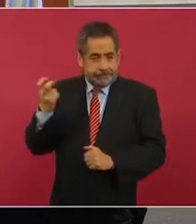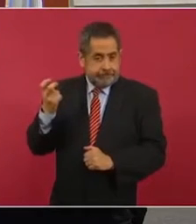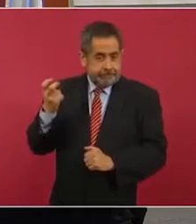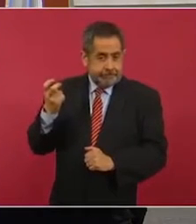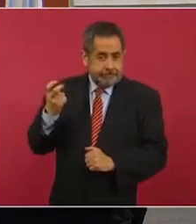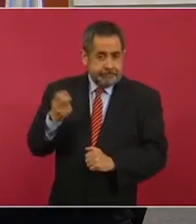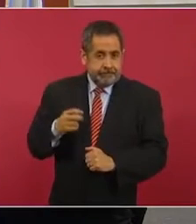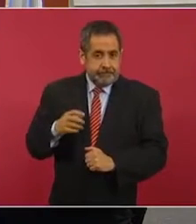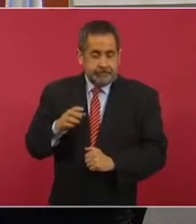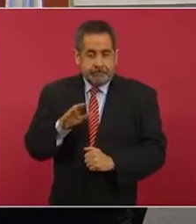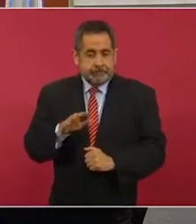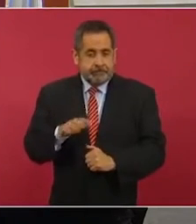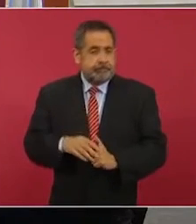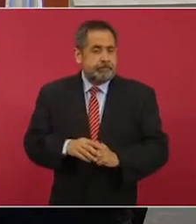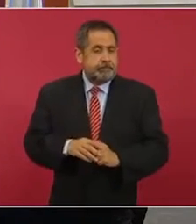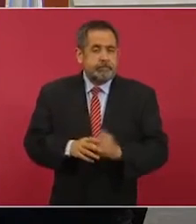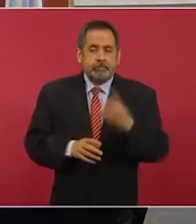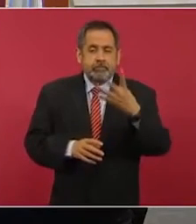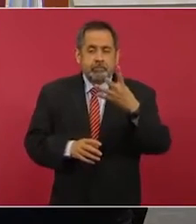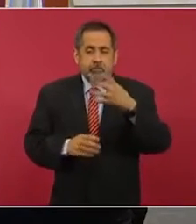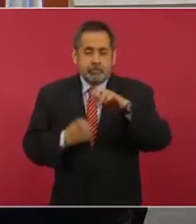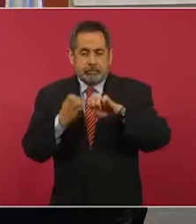estados,